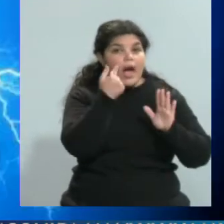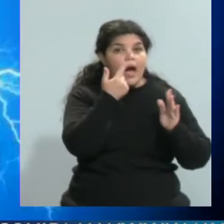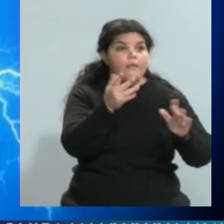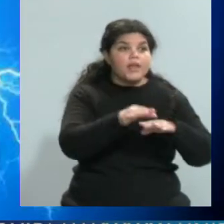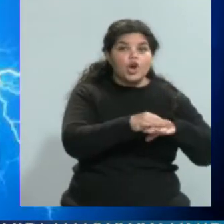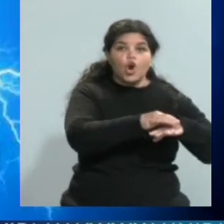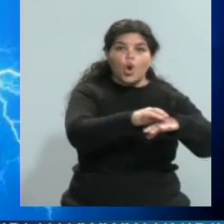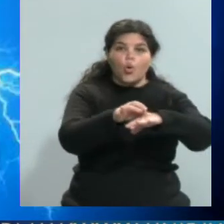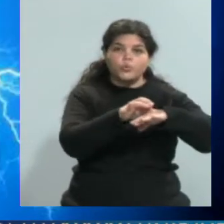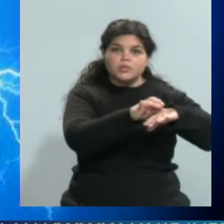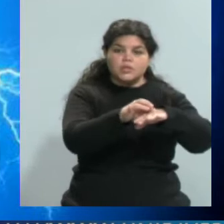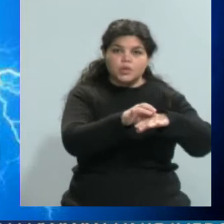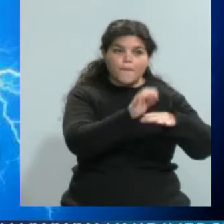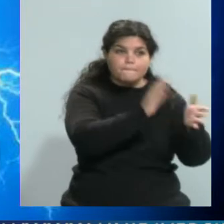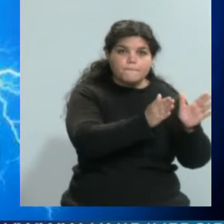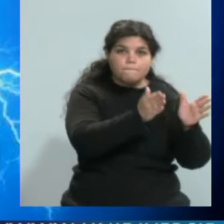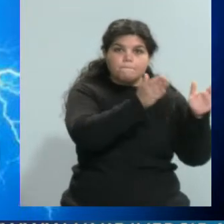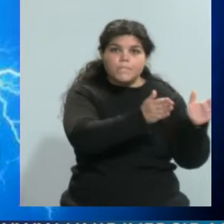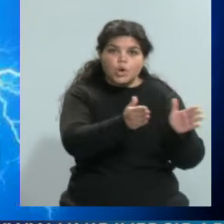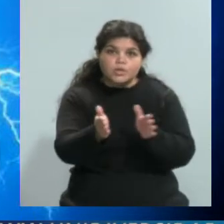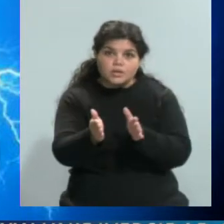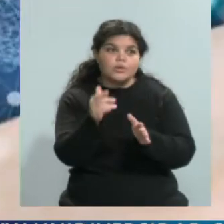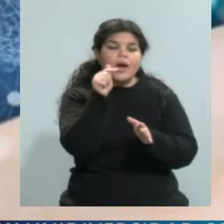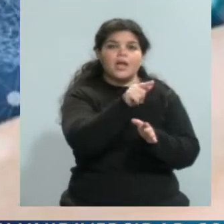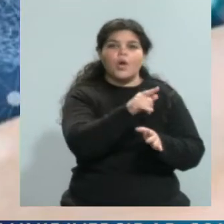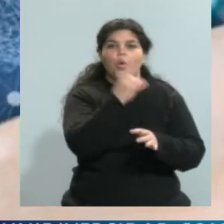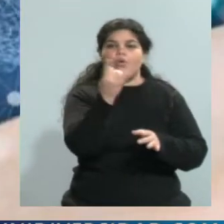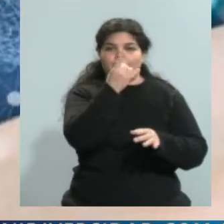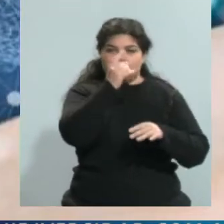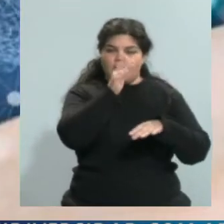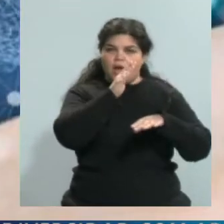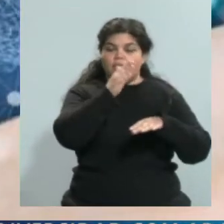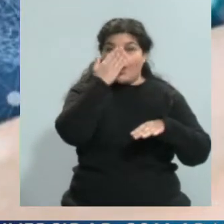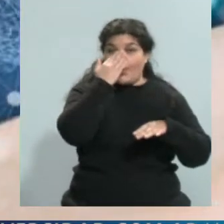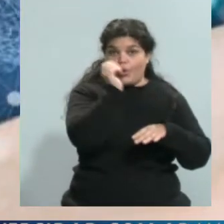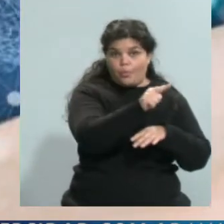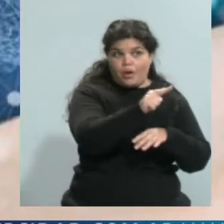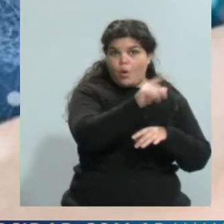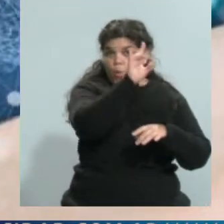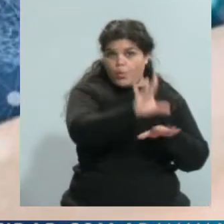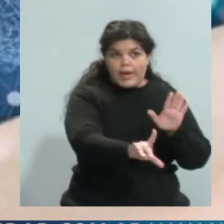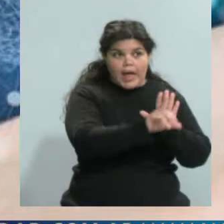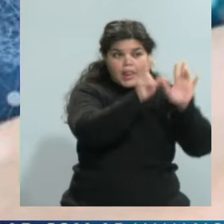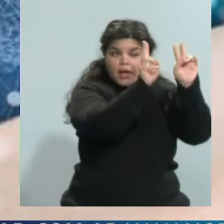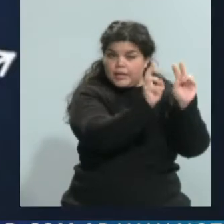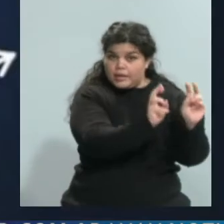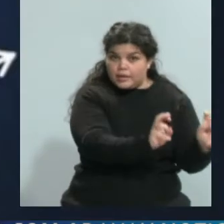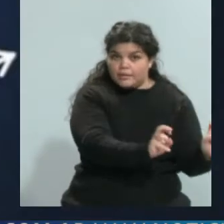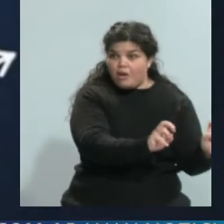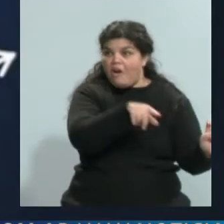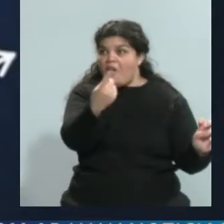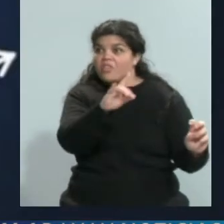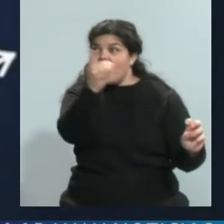coaching y ya se está estudiando en la Universidad Nacional de Córdoba, pero en las otras universidades no tengo conocimiento. Está federado, el